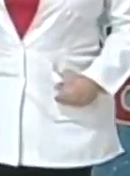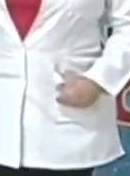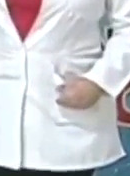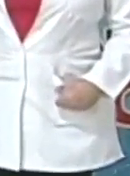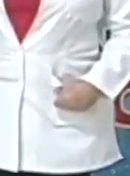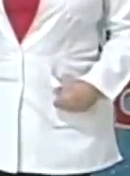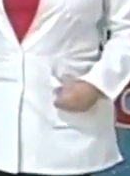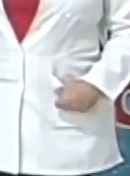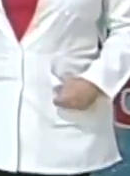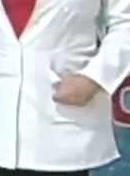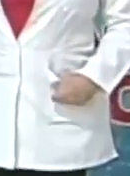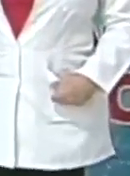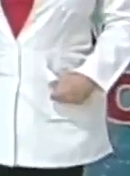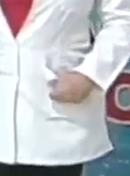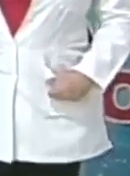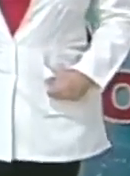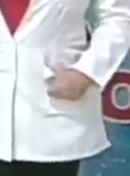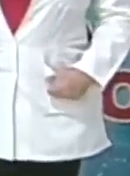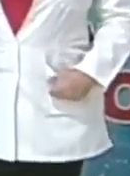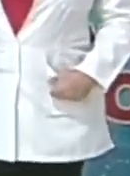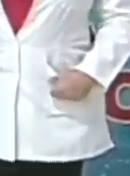Adelante.